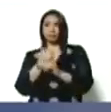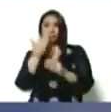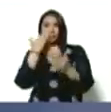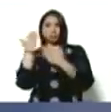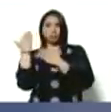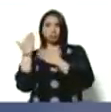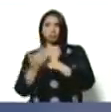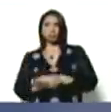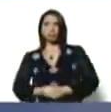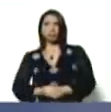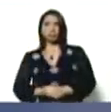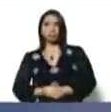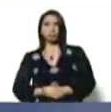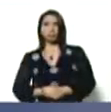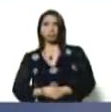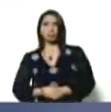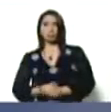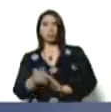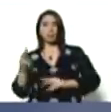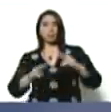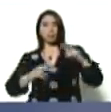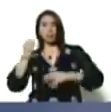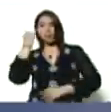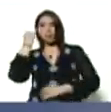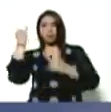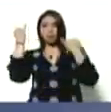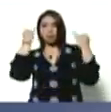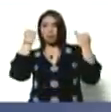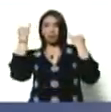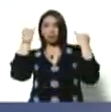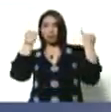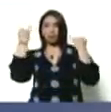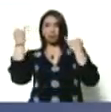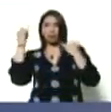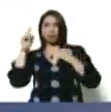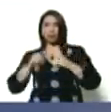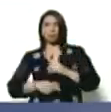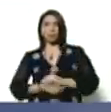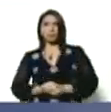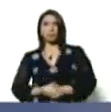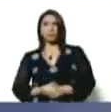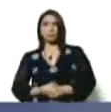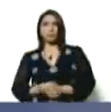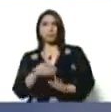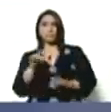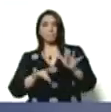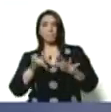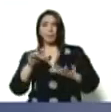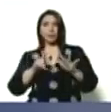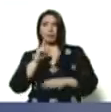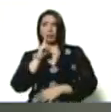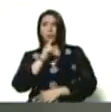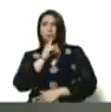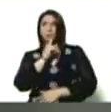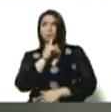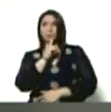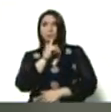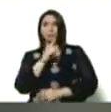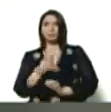y exponer sus ideas. La página se llama